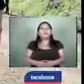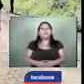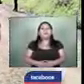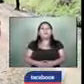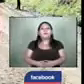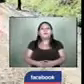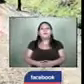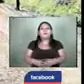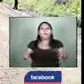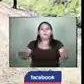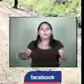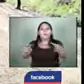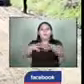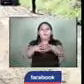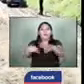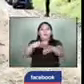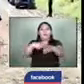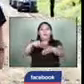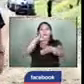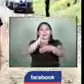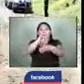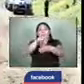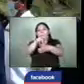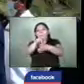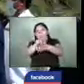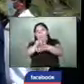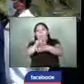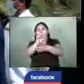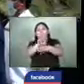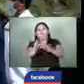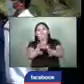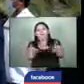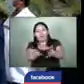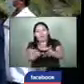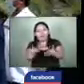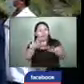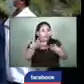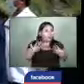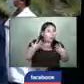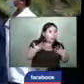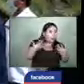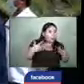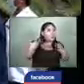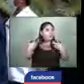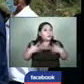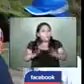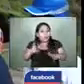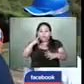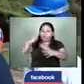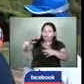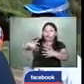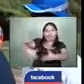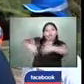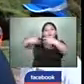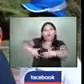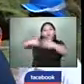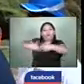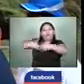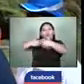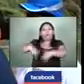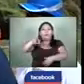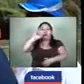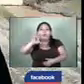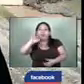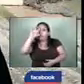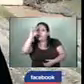La Comisión Ejecutiva Hidroeléctrica del Río Lempa se encuentra a la espera del llenado del embalse de la Central Hidroeléctrica 3 de